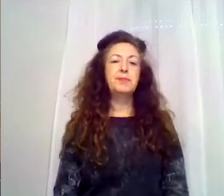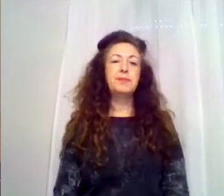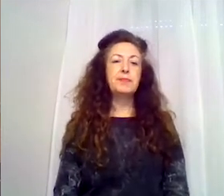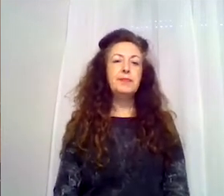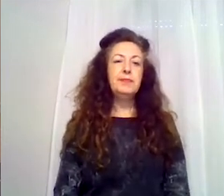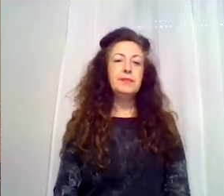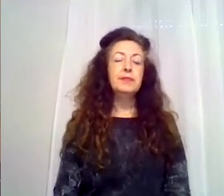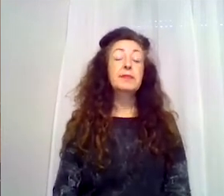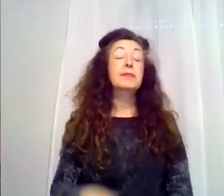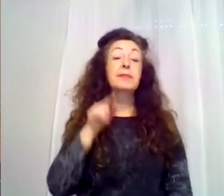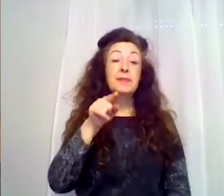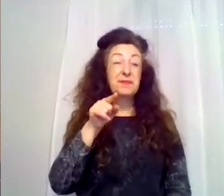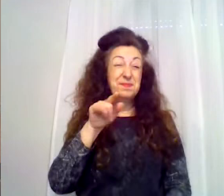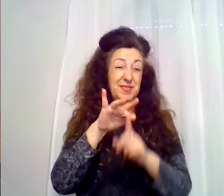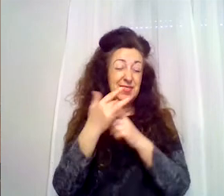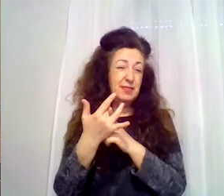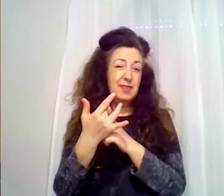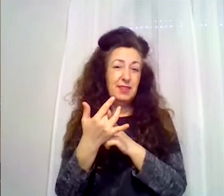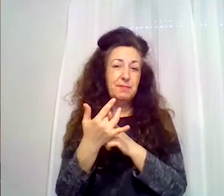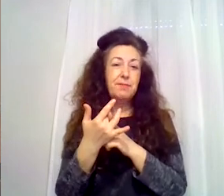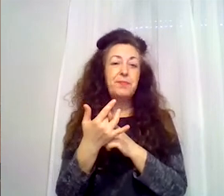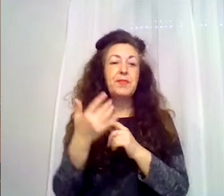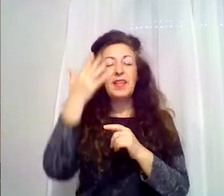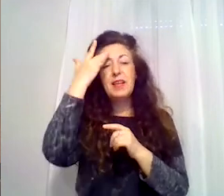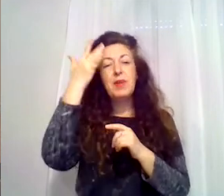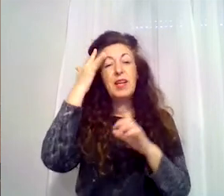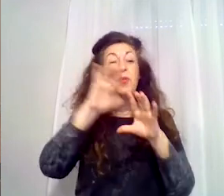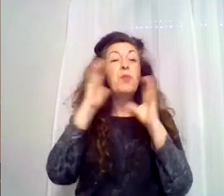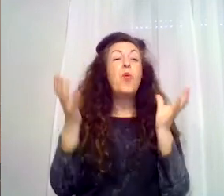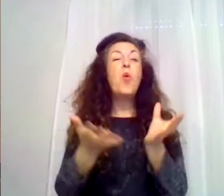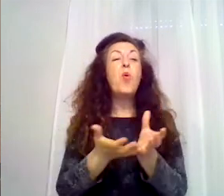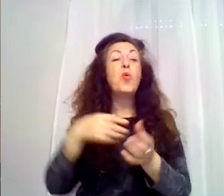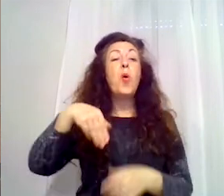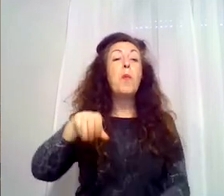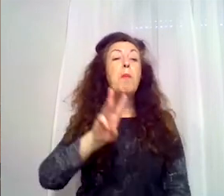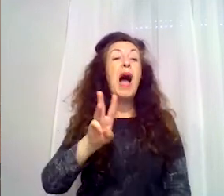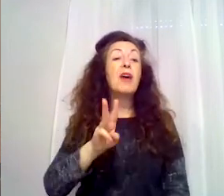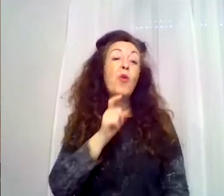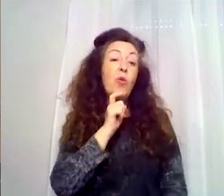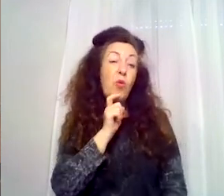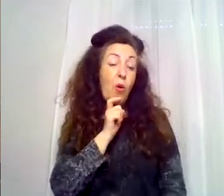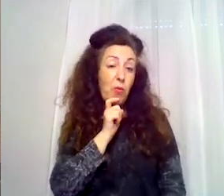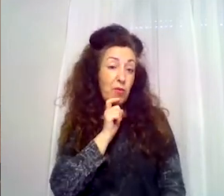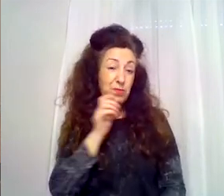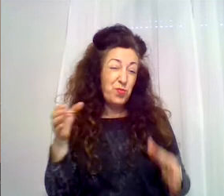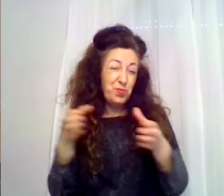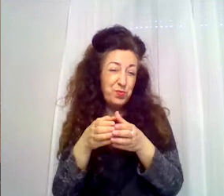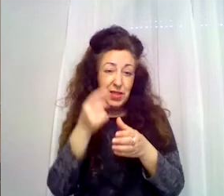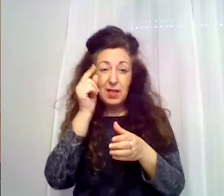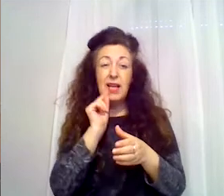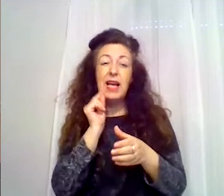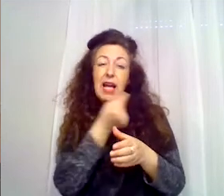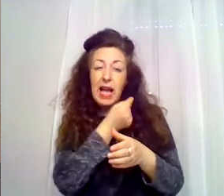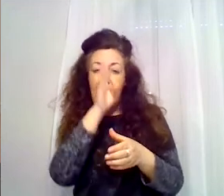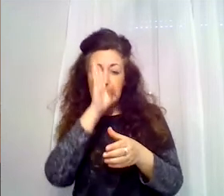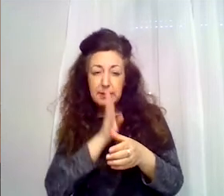persona, cualquier creador que se adscribía un poco a los modelos de la pederastia griega, que era como una